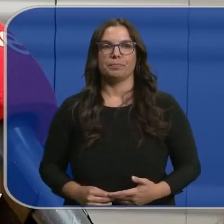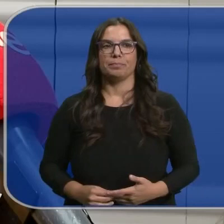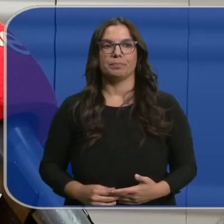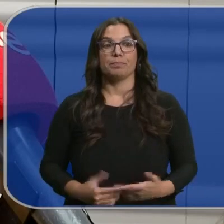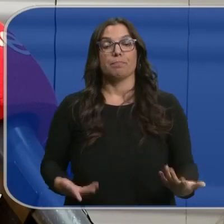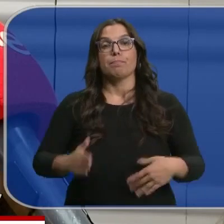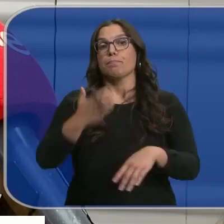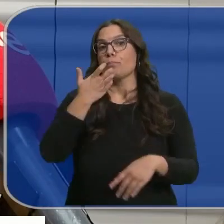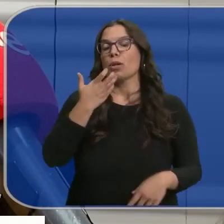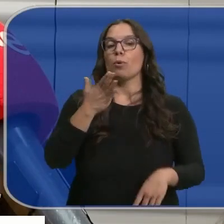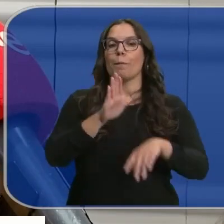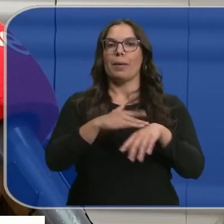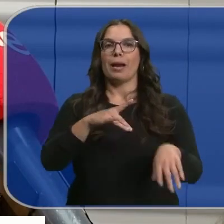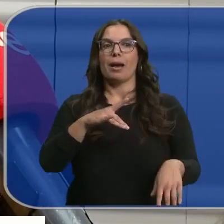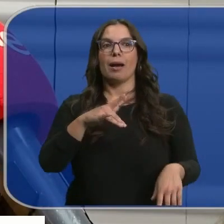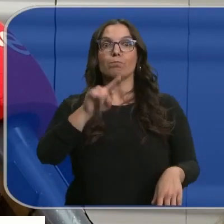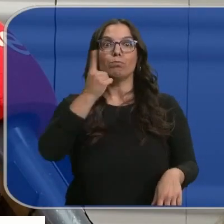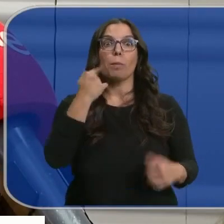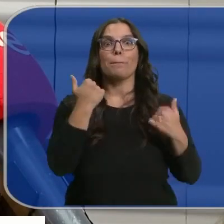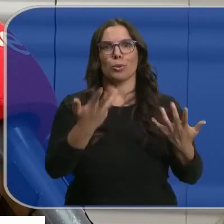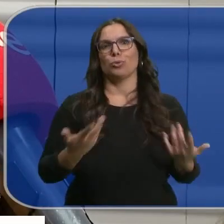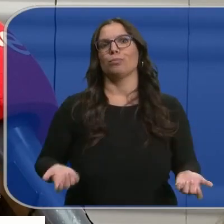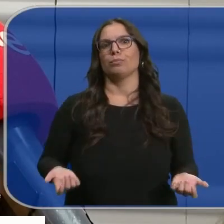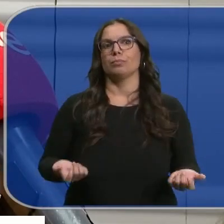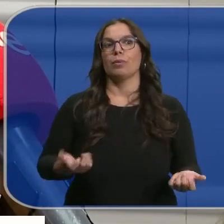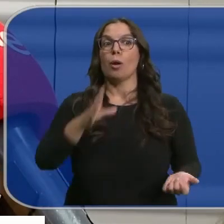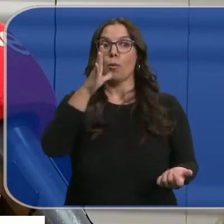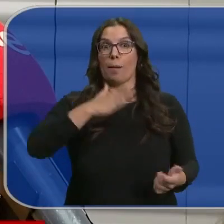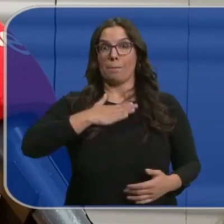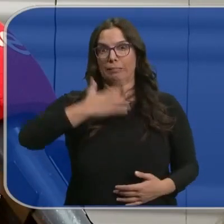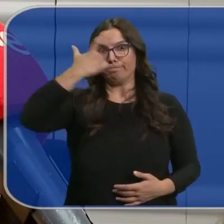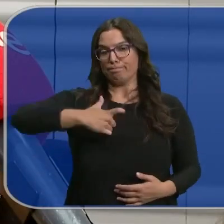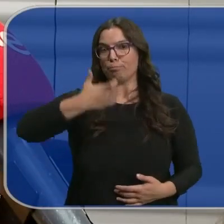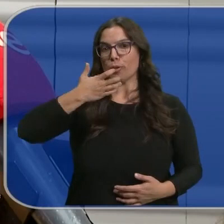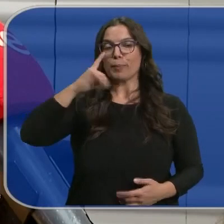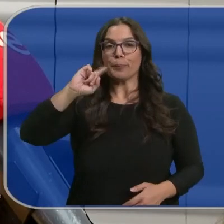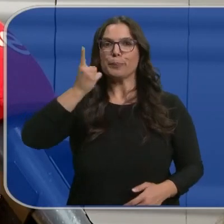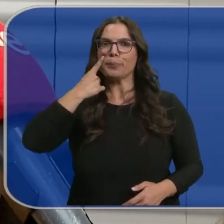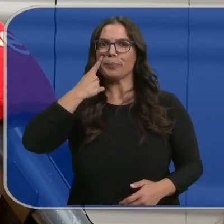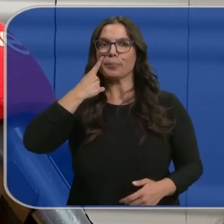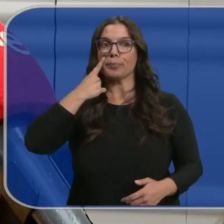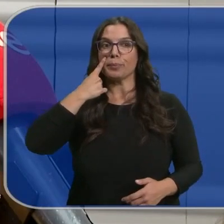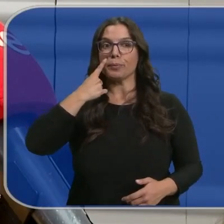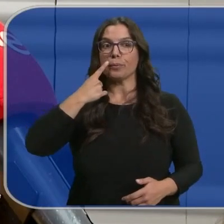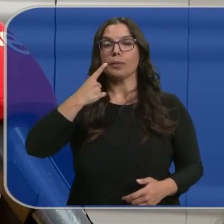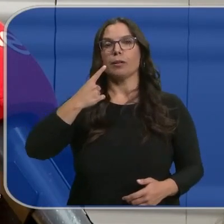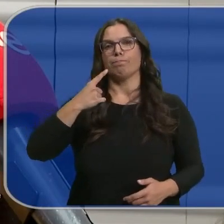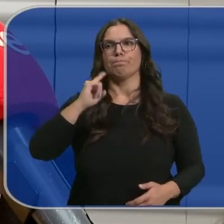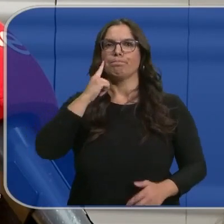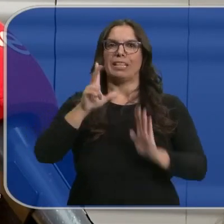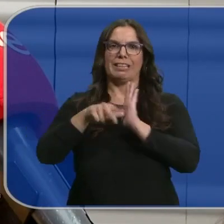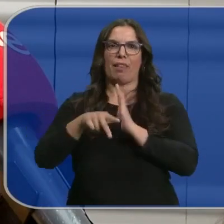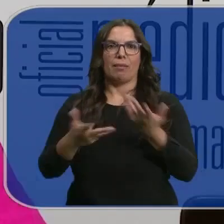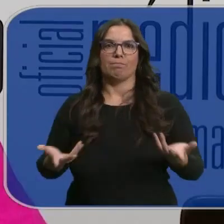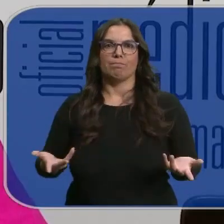Pues para que, por ejemplo, se detecta una detección precoz. Porque a mí, por ejemplo, me lo detectaron, me dijo mi endocrino que me lo habían